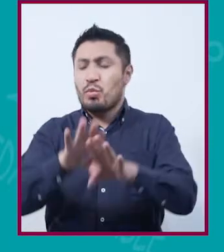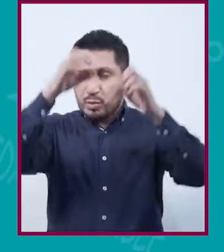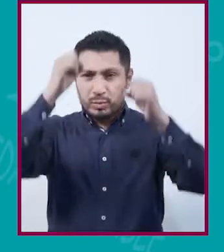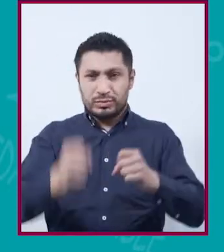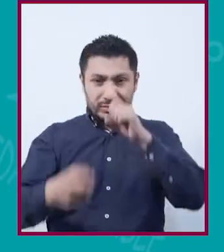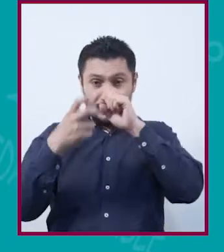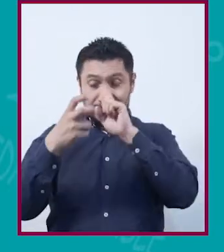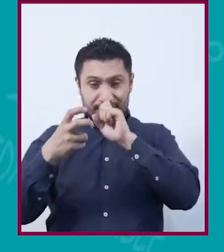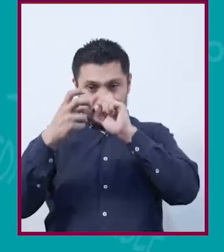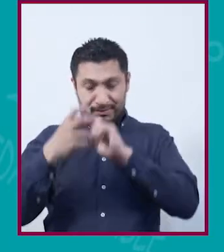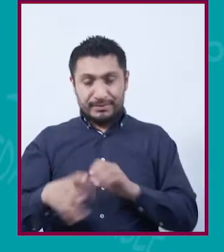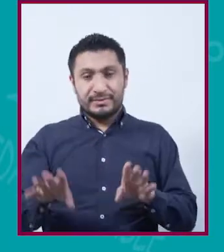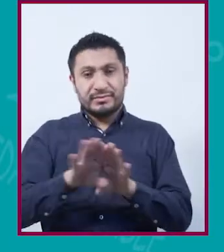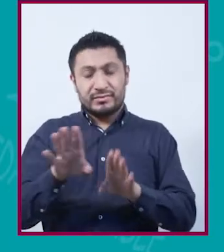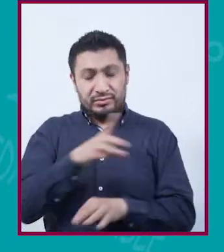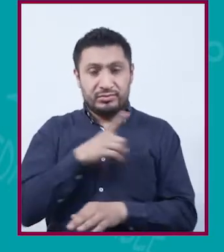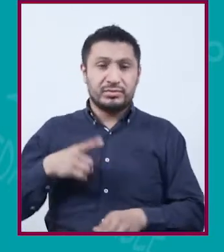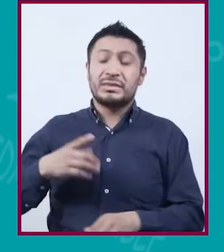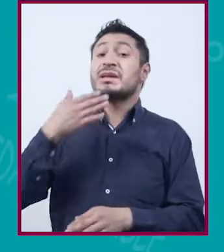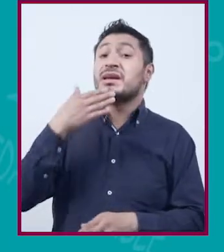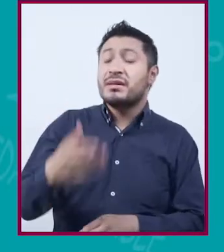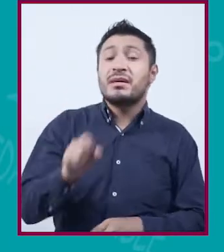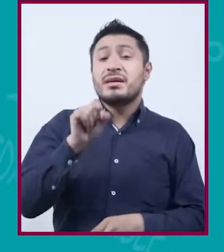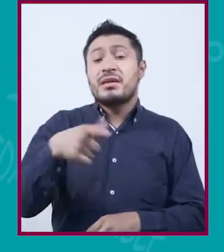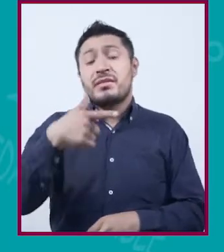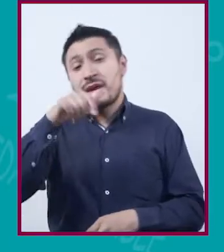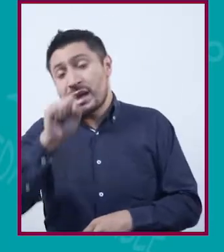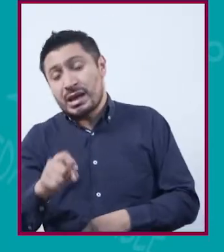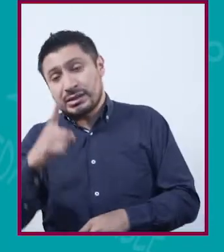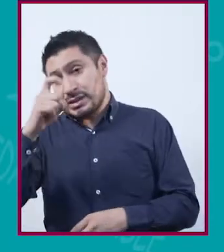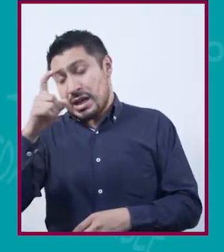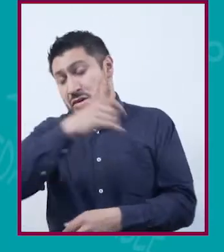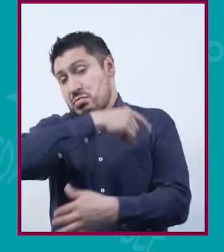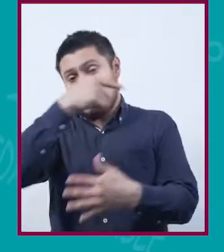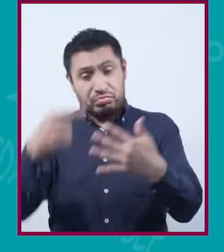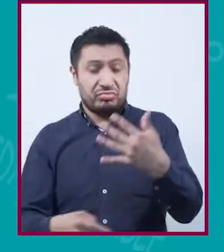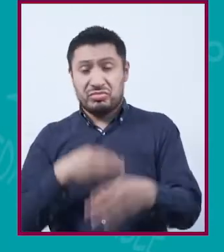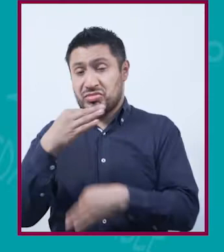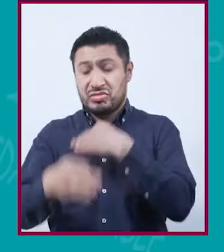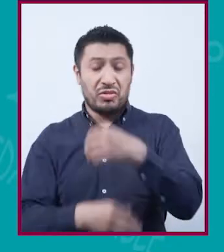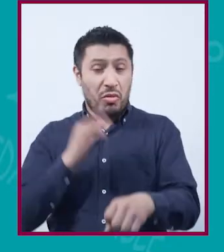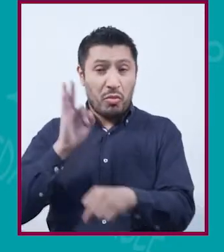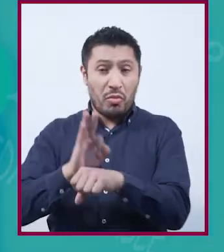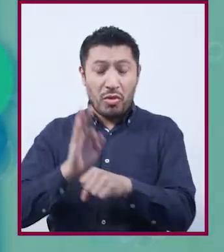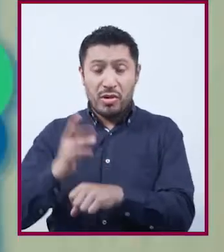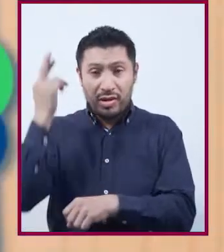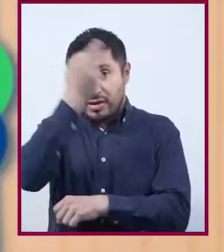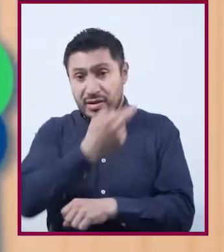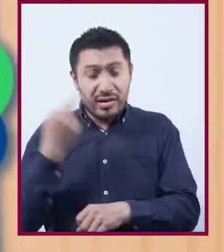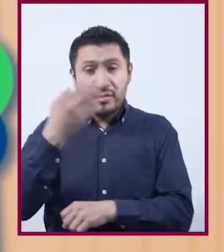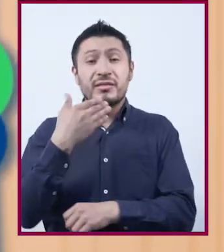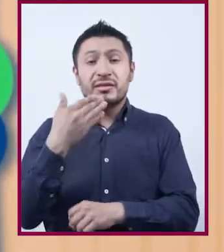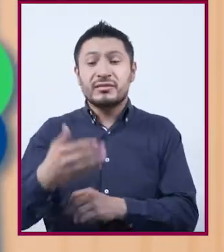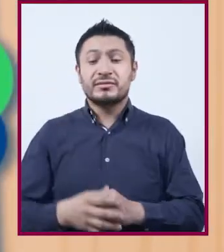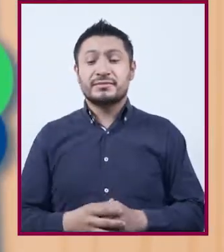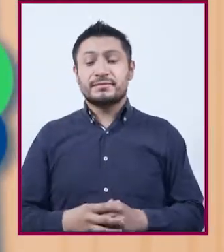completamente segura, que esté como debe ser también con el gas, el agua, etcétera, etcétera.